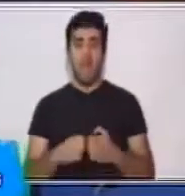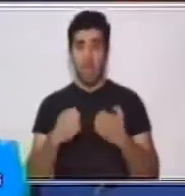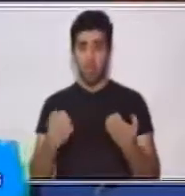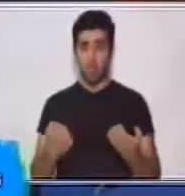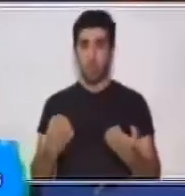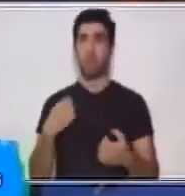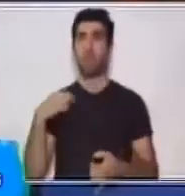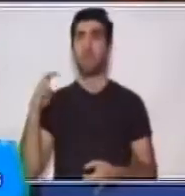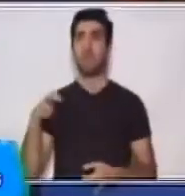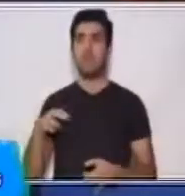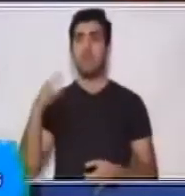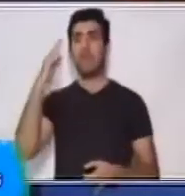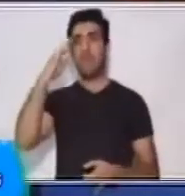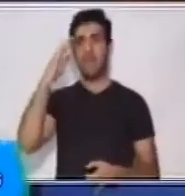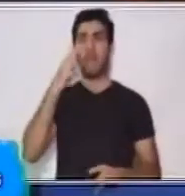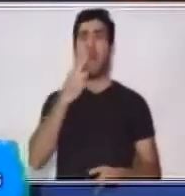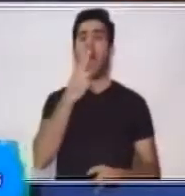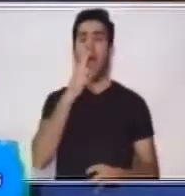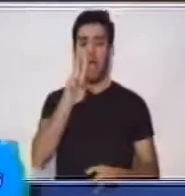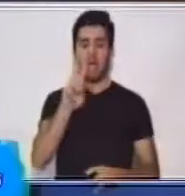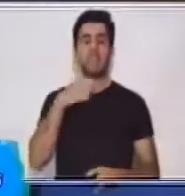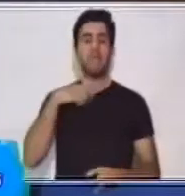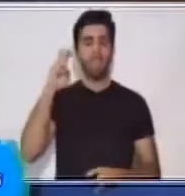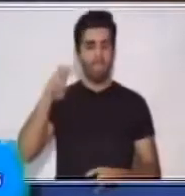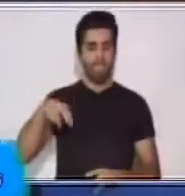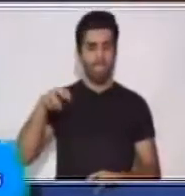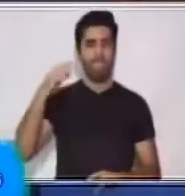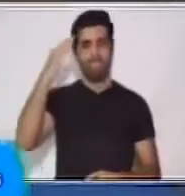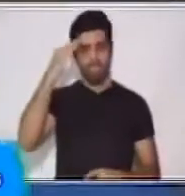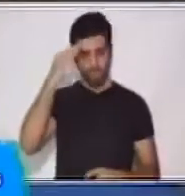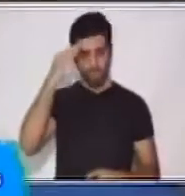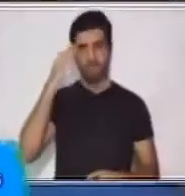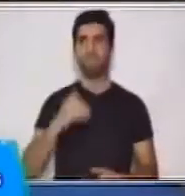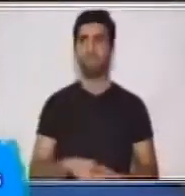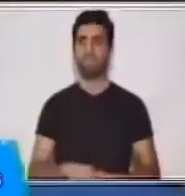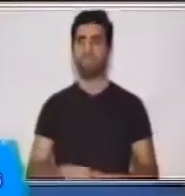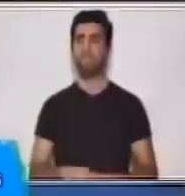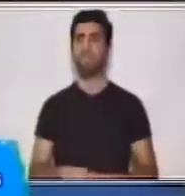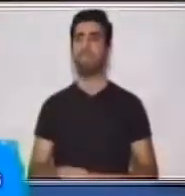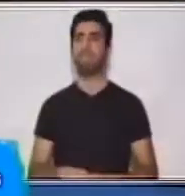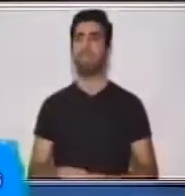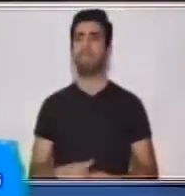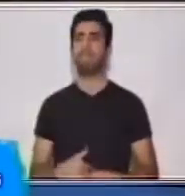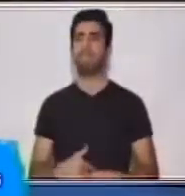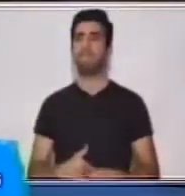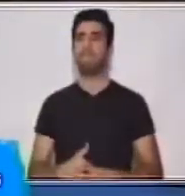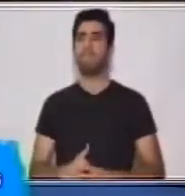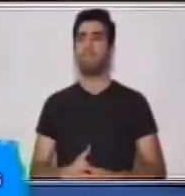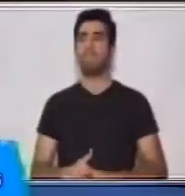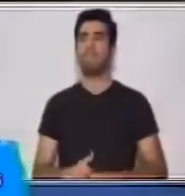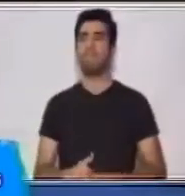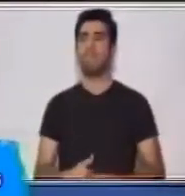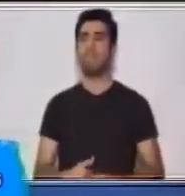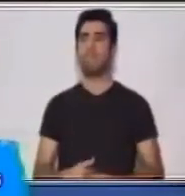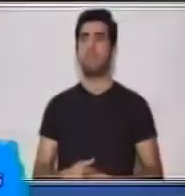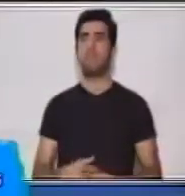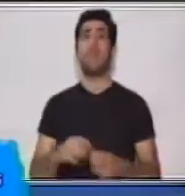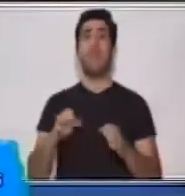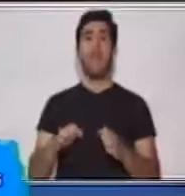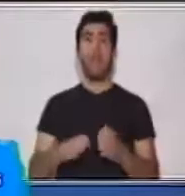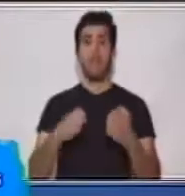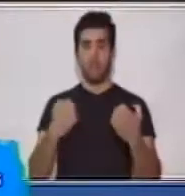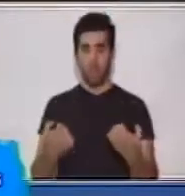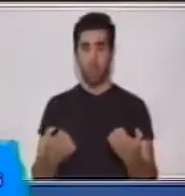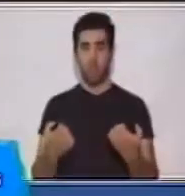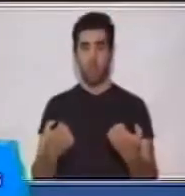es el valor de la hipotenusa. Este es el dato que necesito conocer. Entonces, observamos de